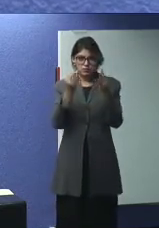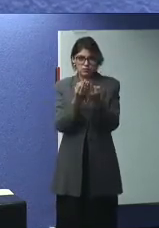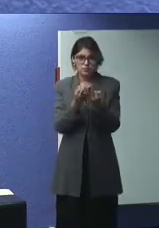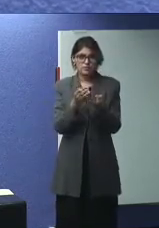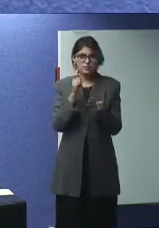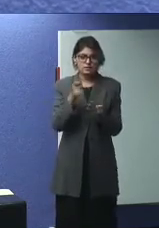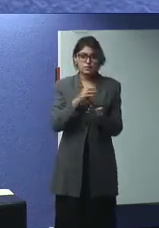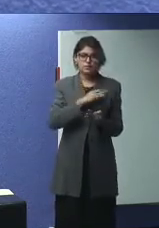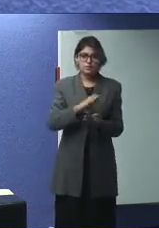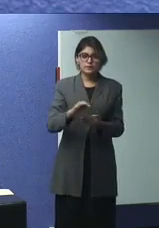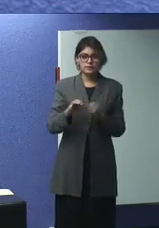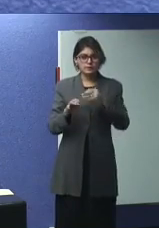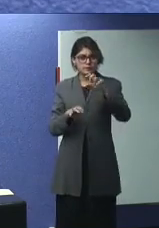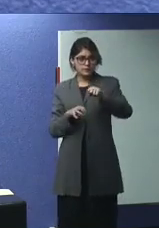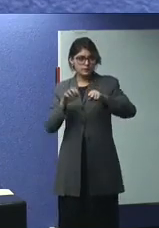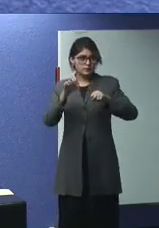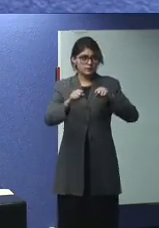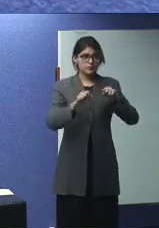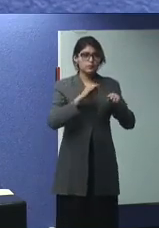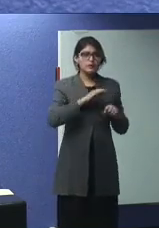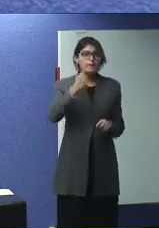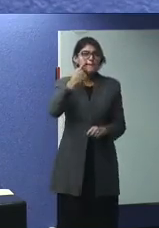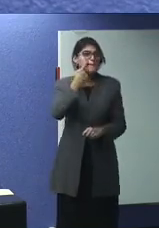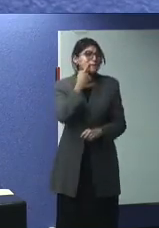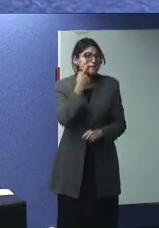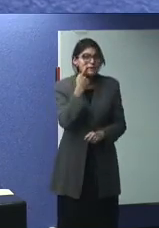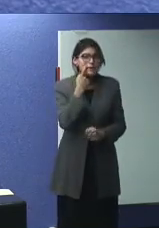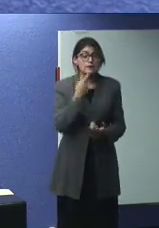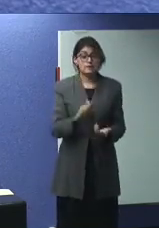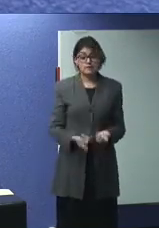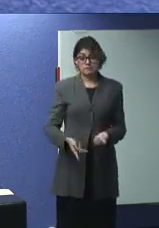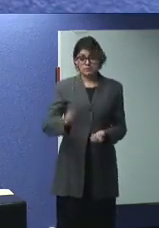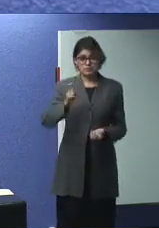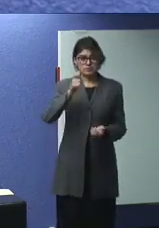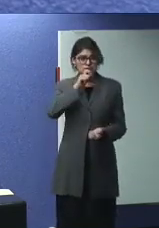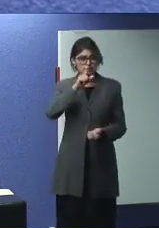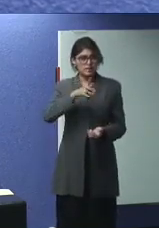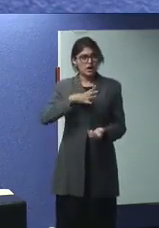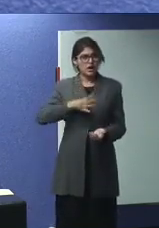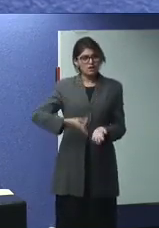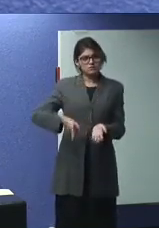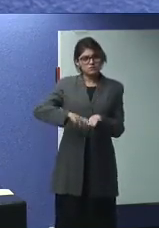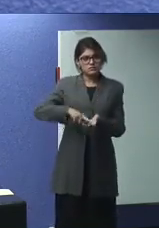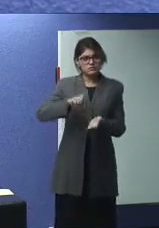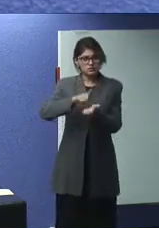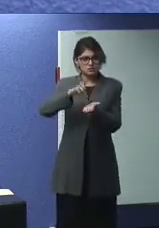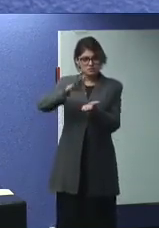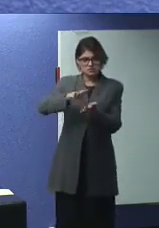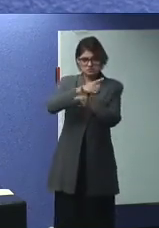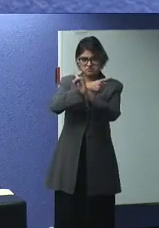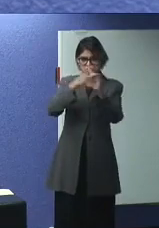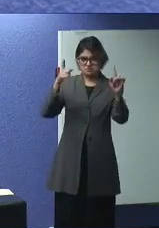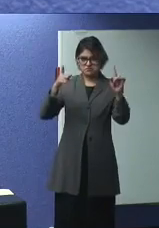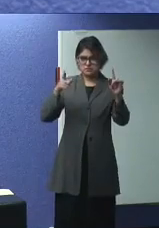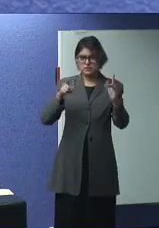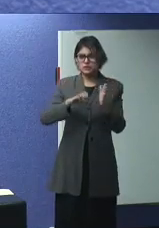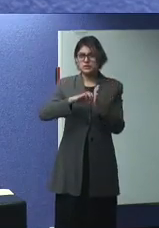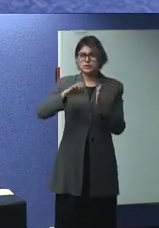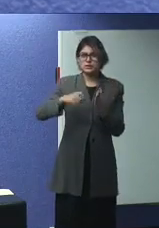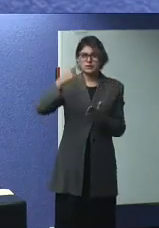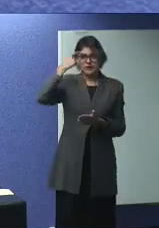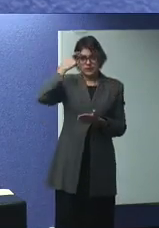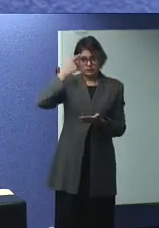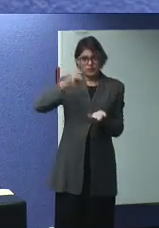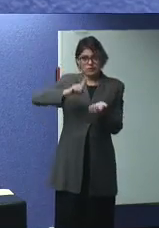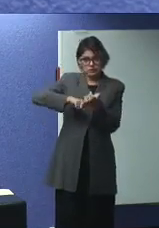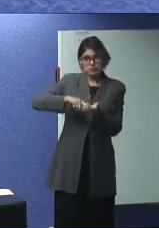pueden percibir, las que se pueden ver. Pero también nos hace tomar conciencia de que existen otro tipo de diversidades funcionales, como las